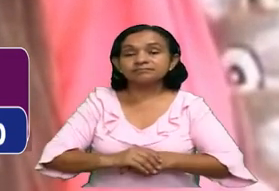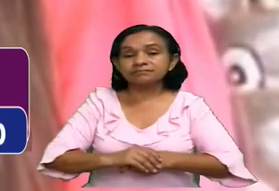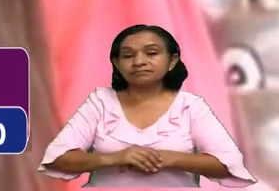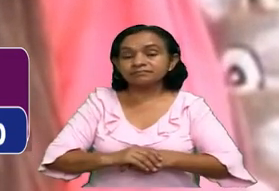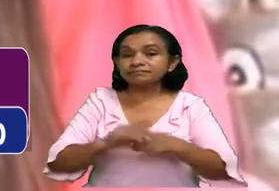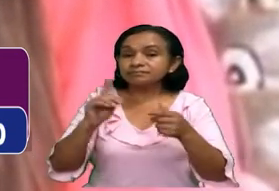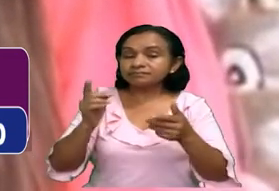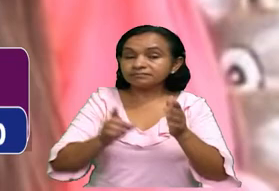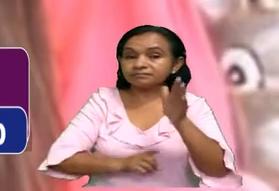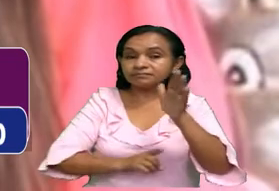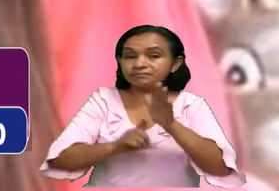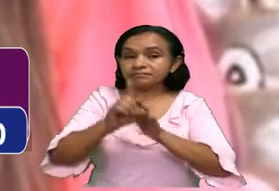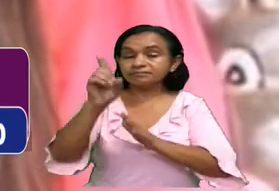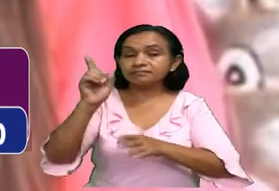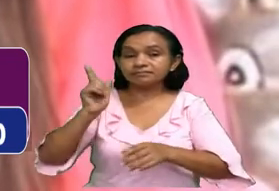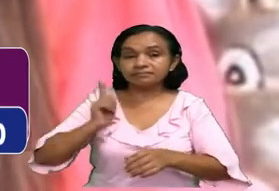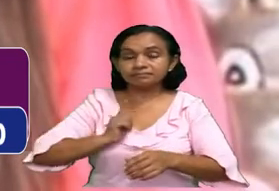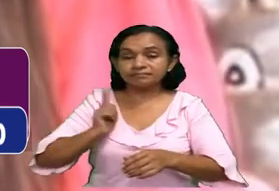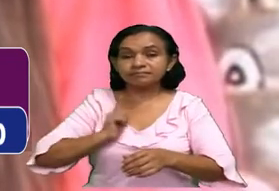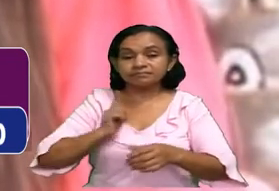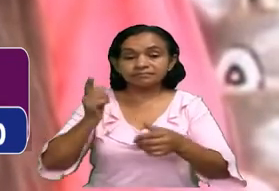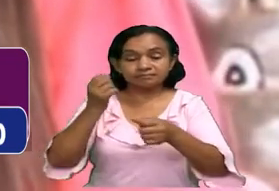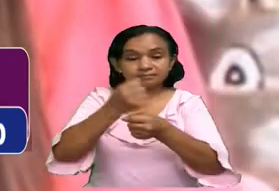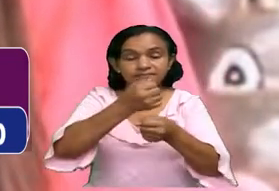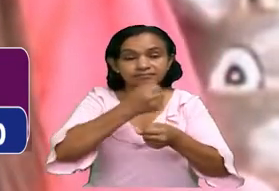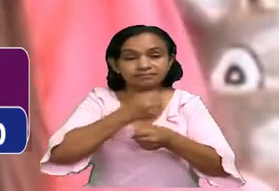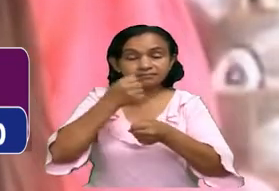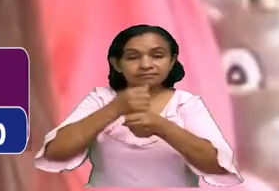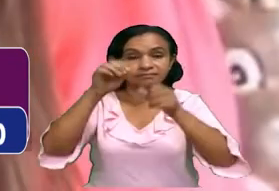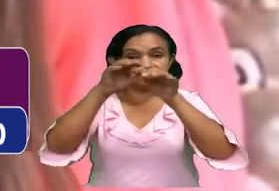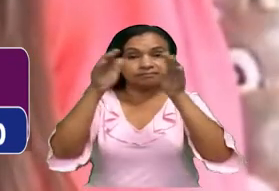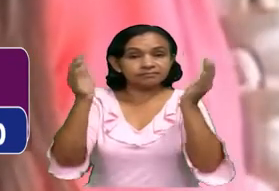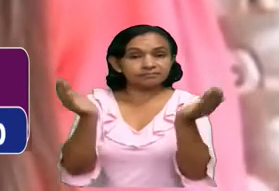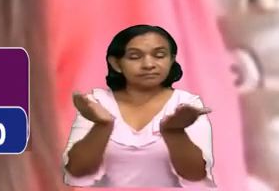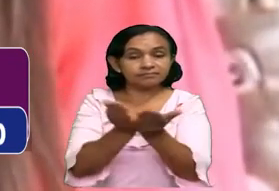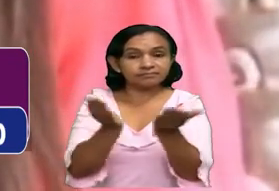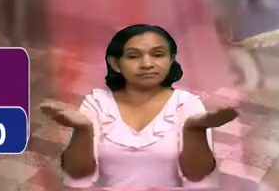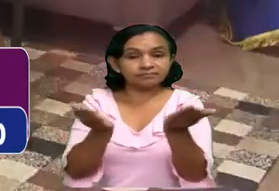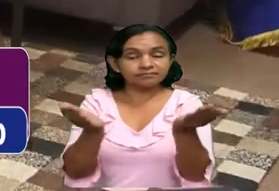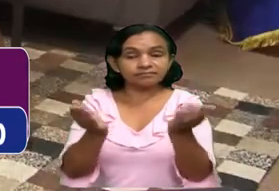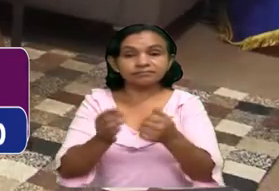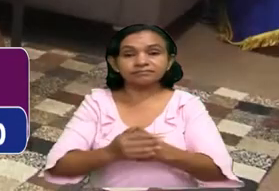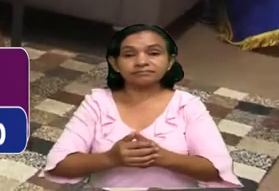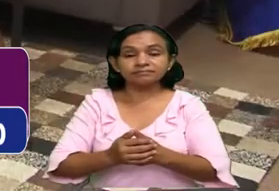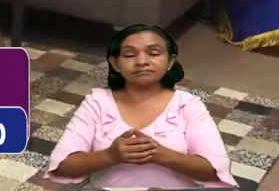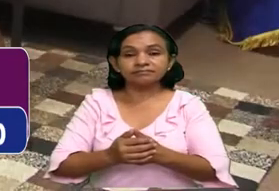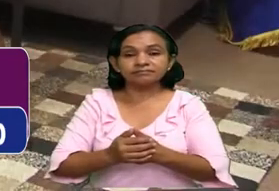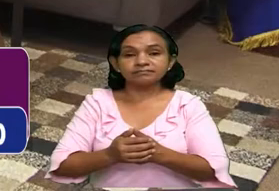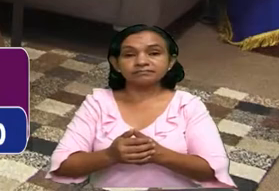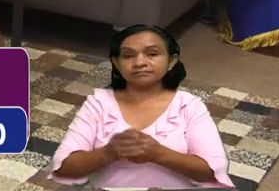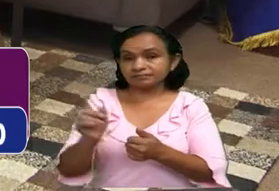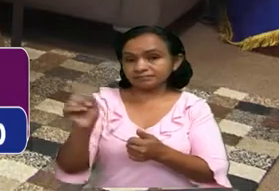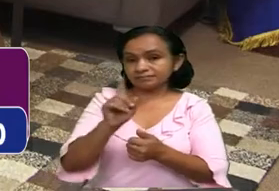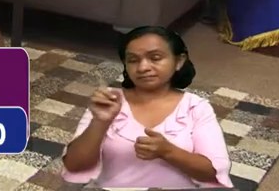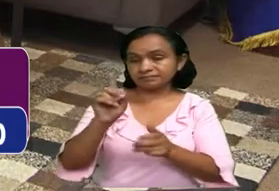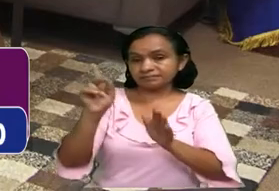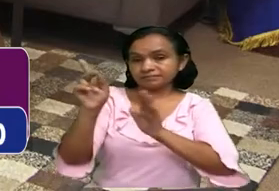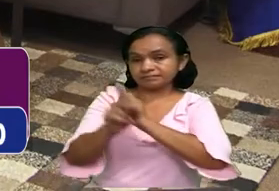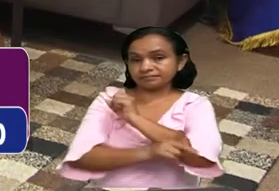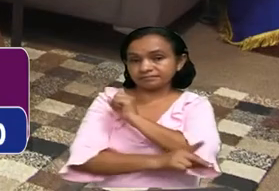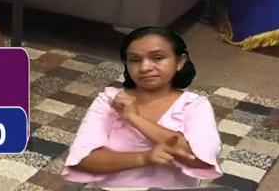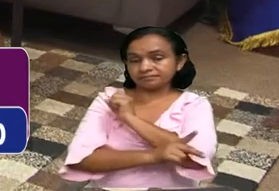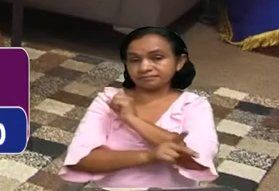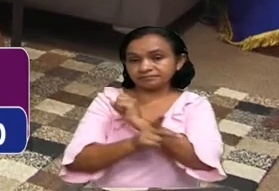de los avances que tiene la producción mundial. Y lógicamente, porque ya no somos un país que está